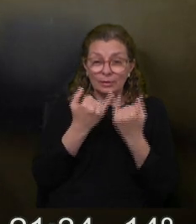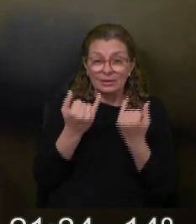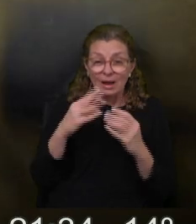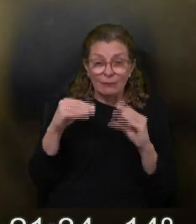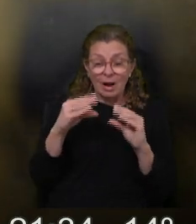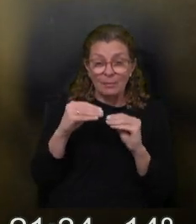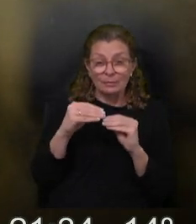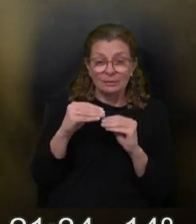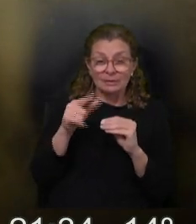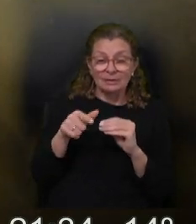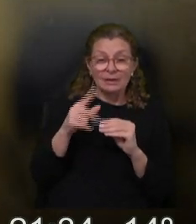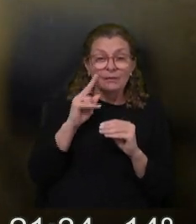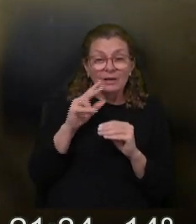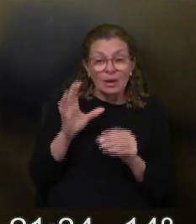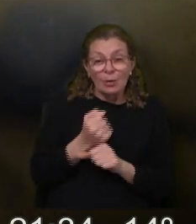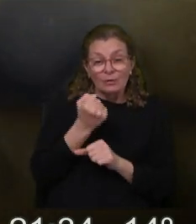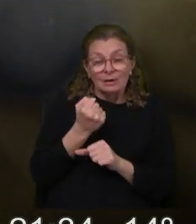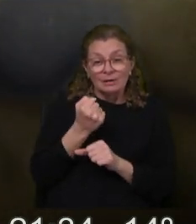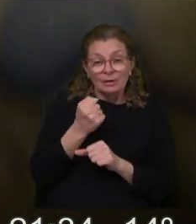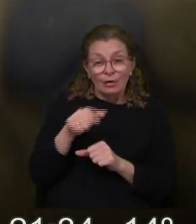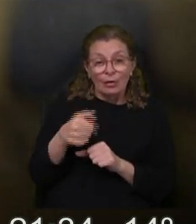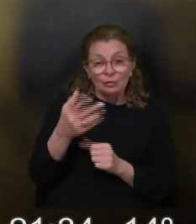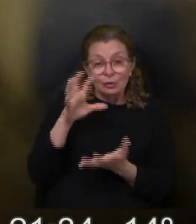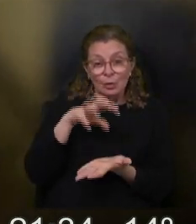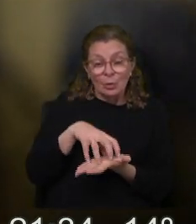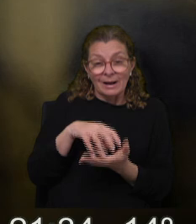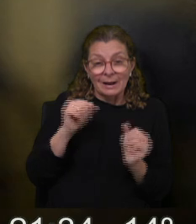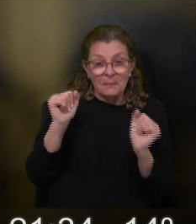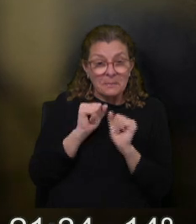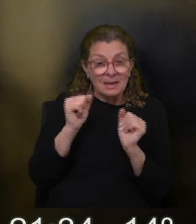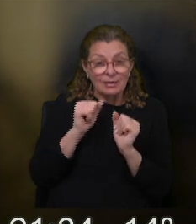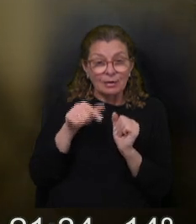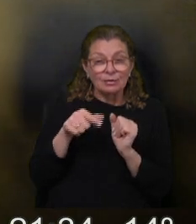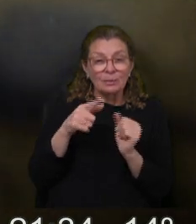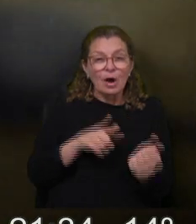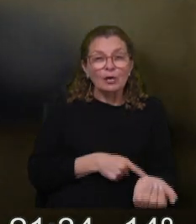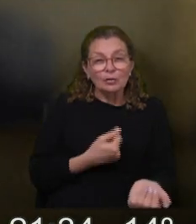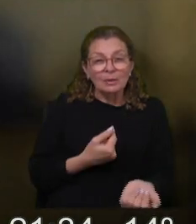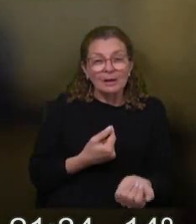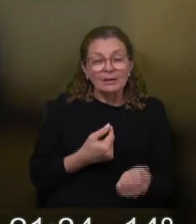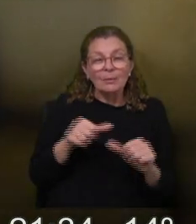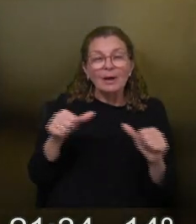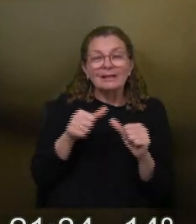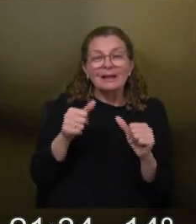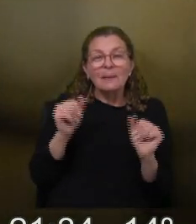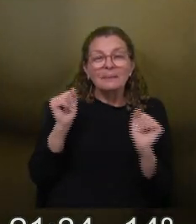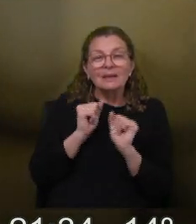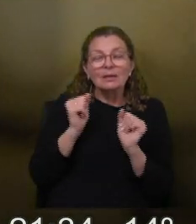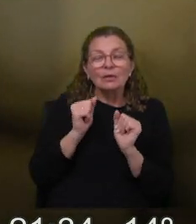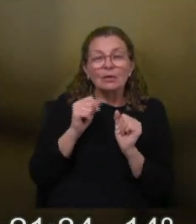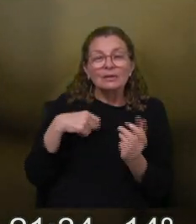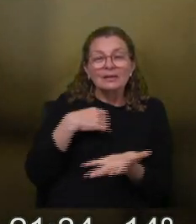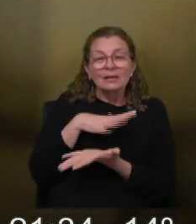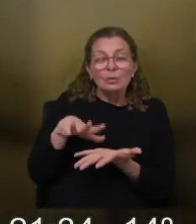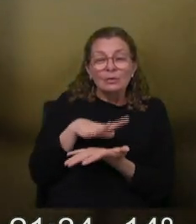lo vamos conversando. Y ahí fue cuando descubrí que existe otro lugar de terror que no es el que estamos tan acostumbrados, sino que hace el terror con situaciones